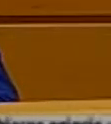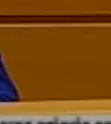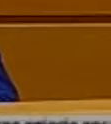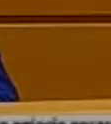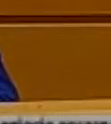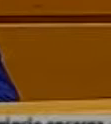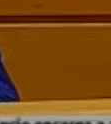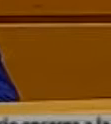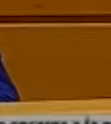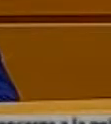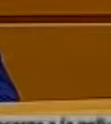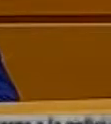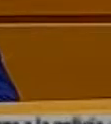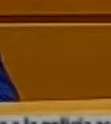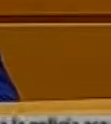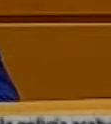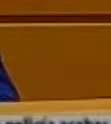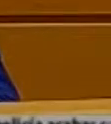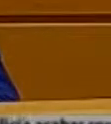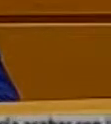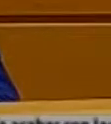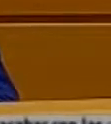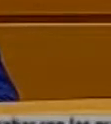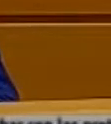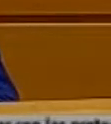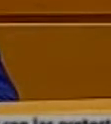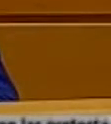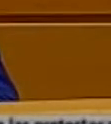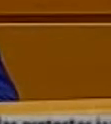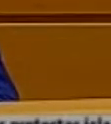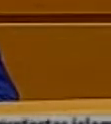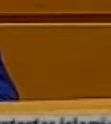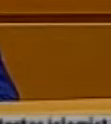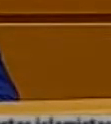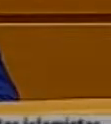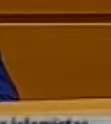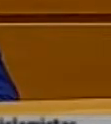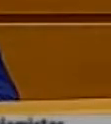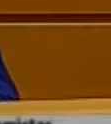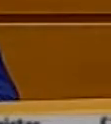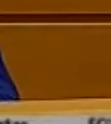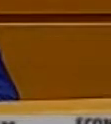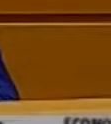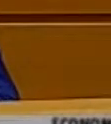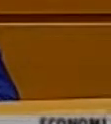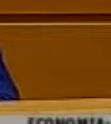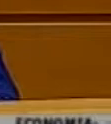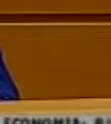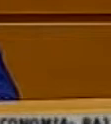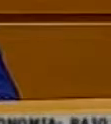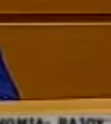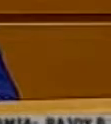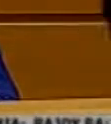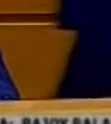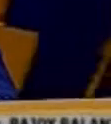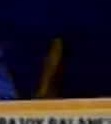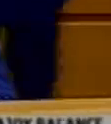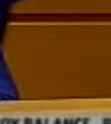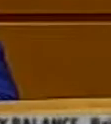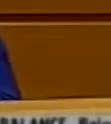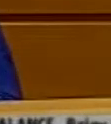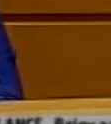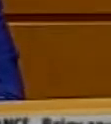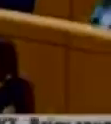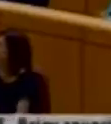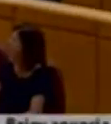contrario sería muy grave, pero considera insuficientes sus explicaciones. Van a intervenir tres oradores. En primer lugar, tiene la palabra el